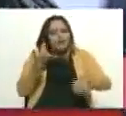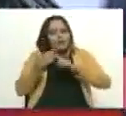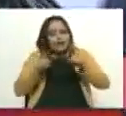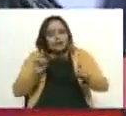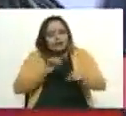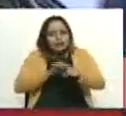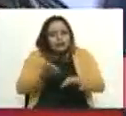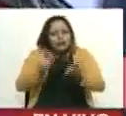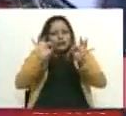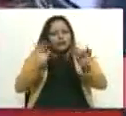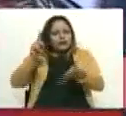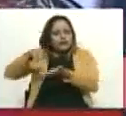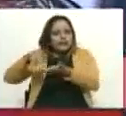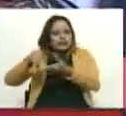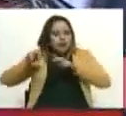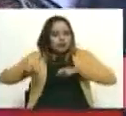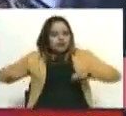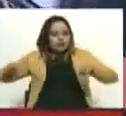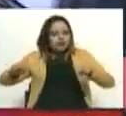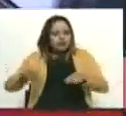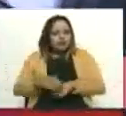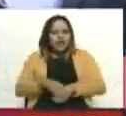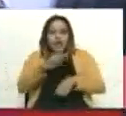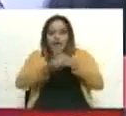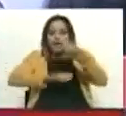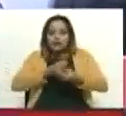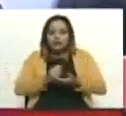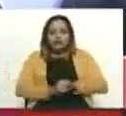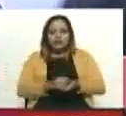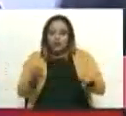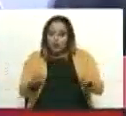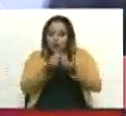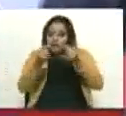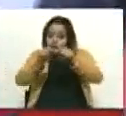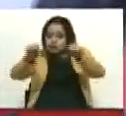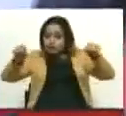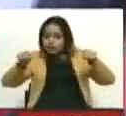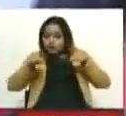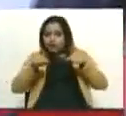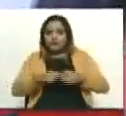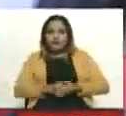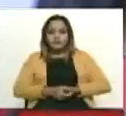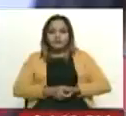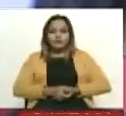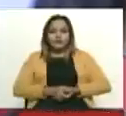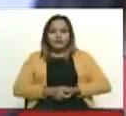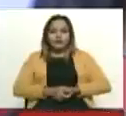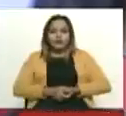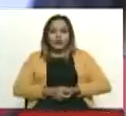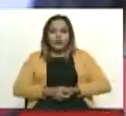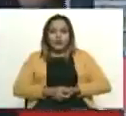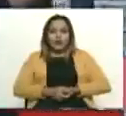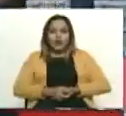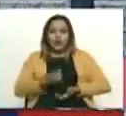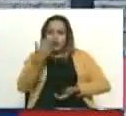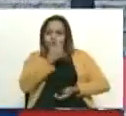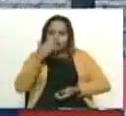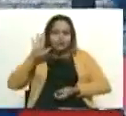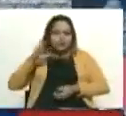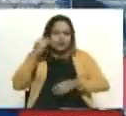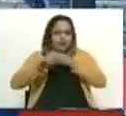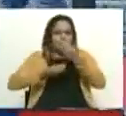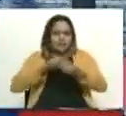estar aquí con nosotros, para establecer junto a ustedes el compromiso de que aquí nos estamos viendo,